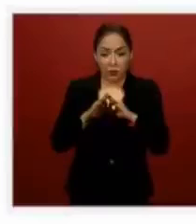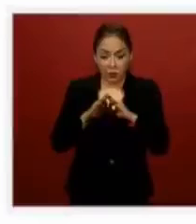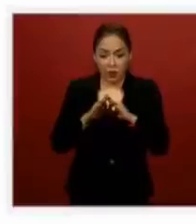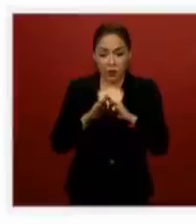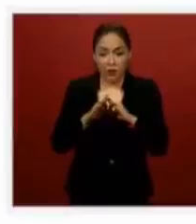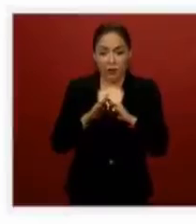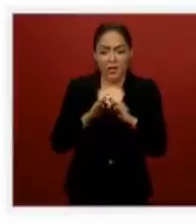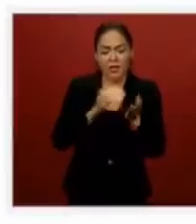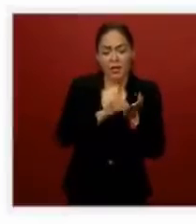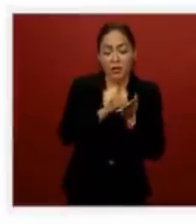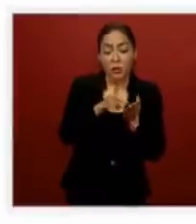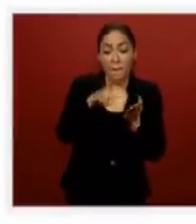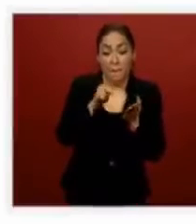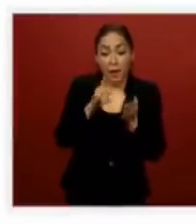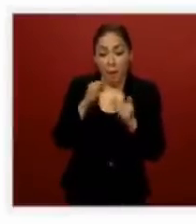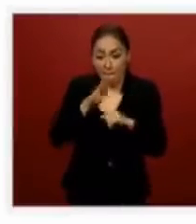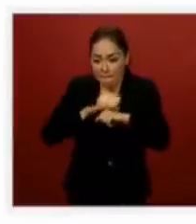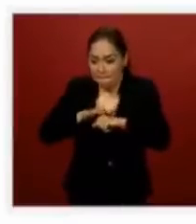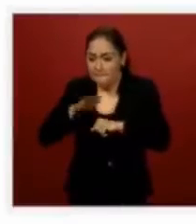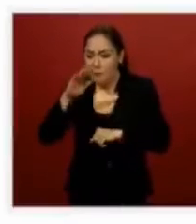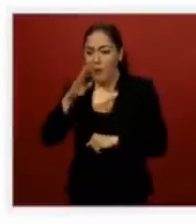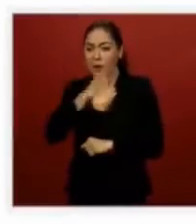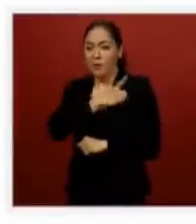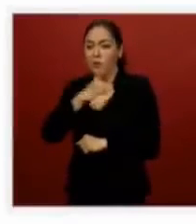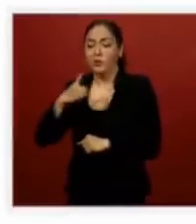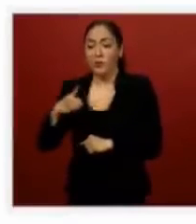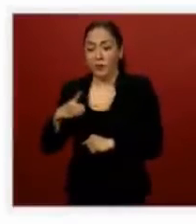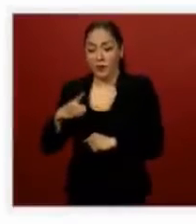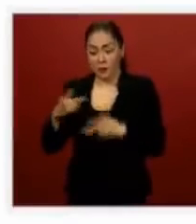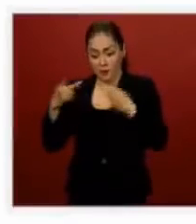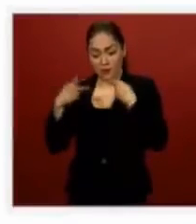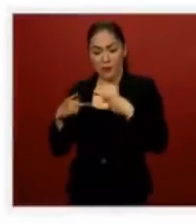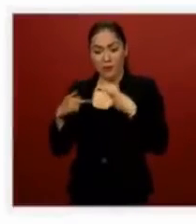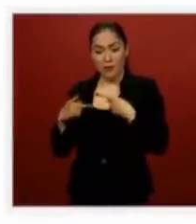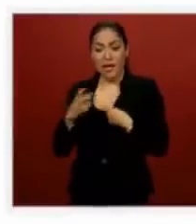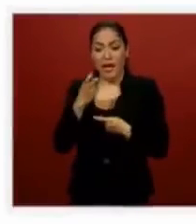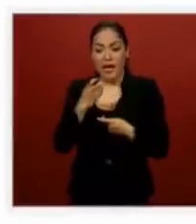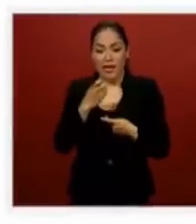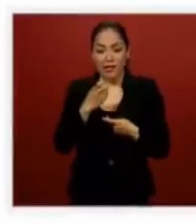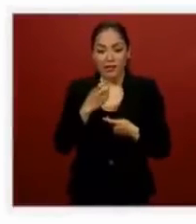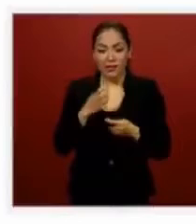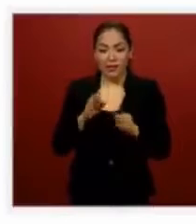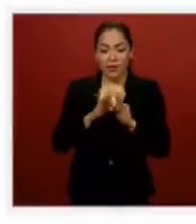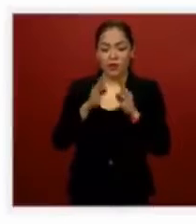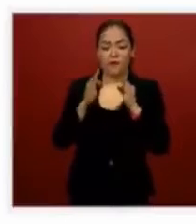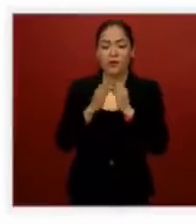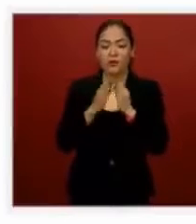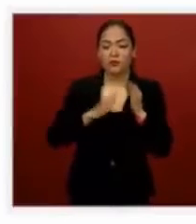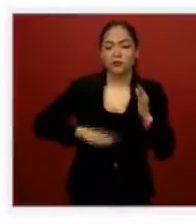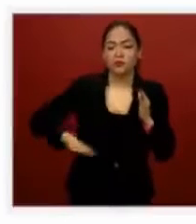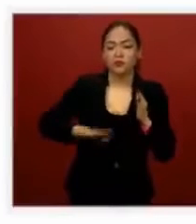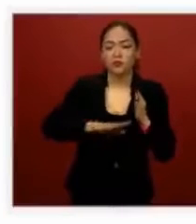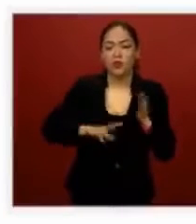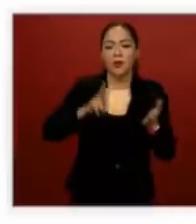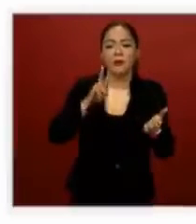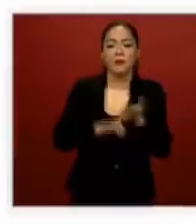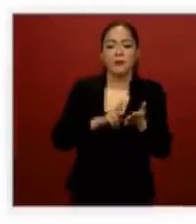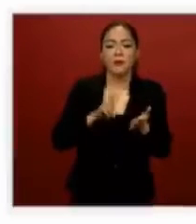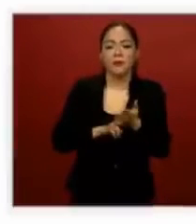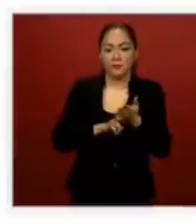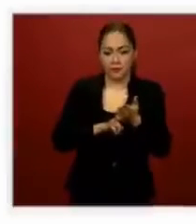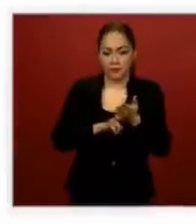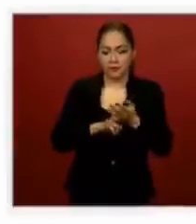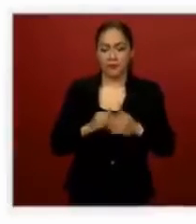deberes en los seres humanos. Entonces, esa es una formación cívica, parte de la formación integral.